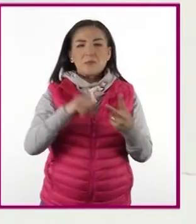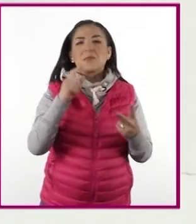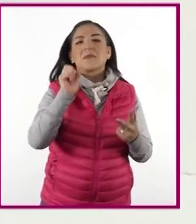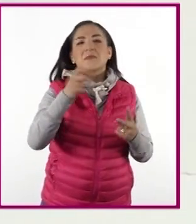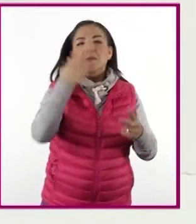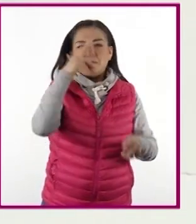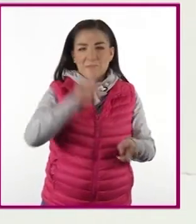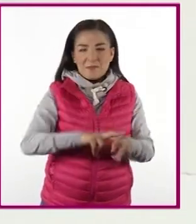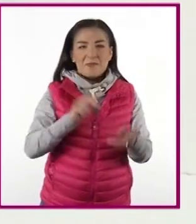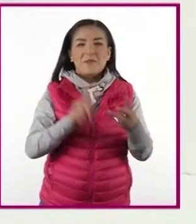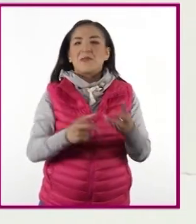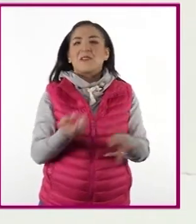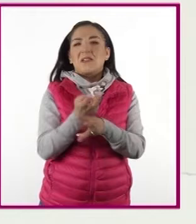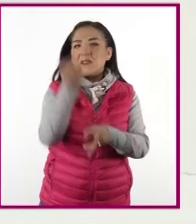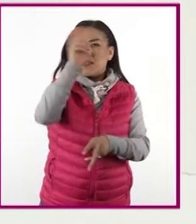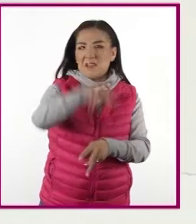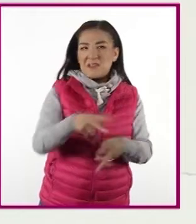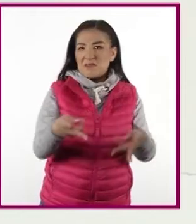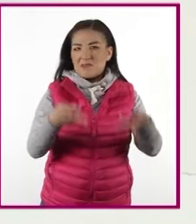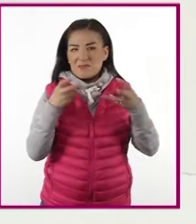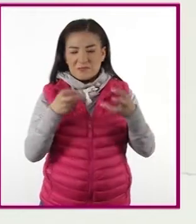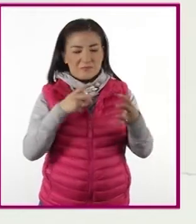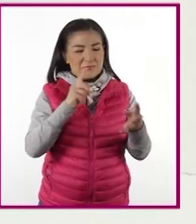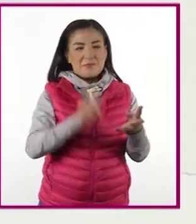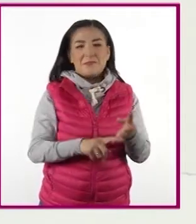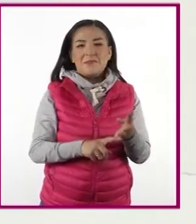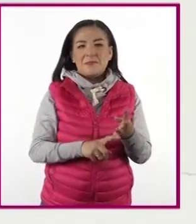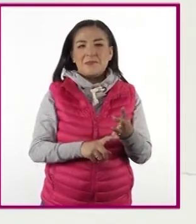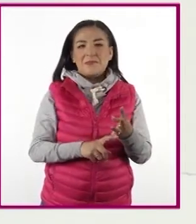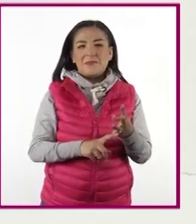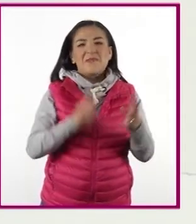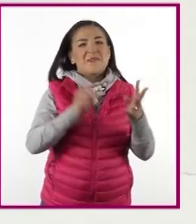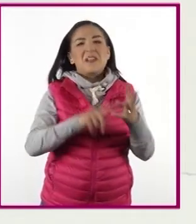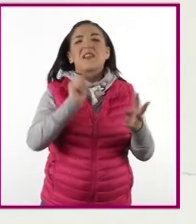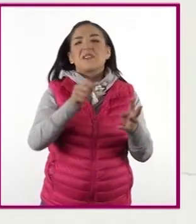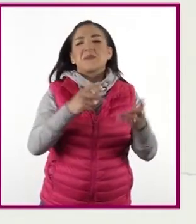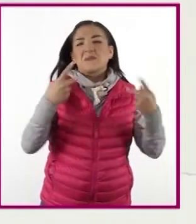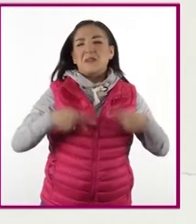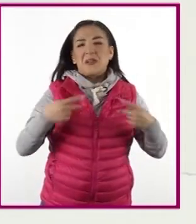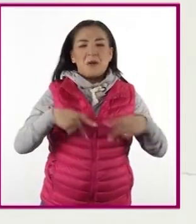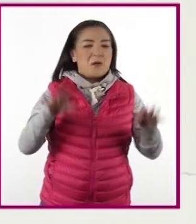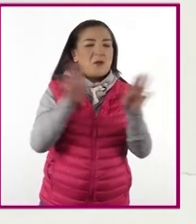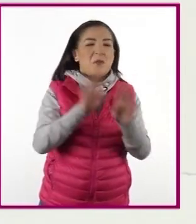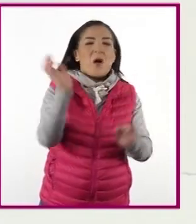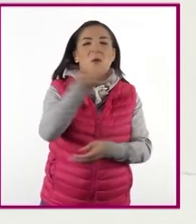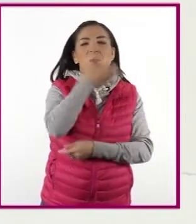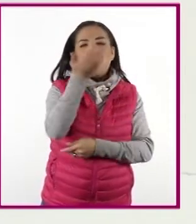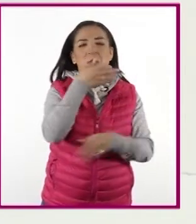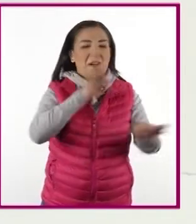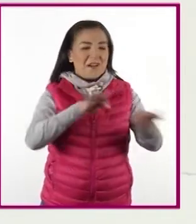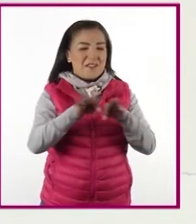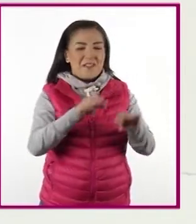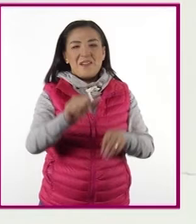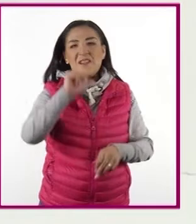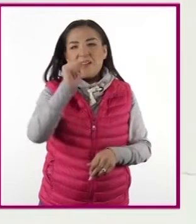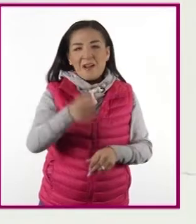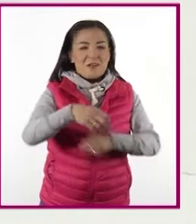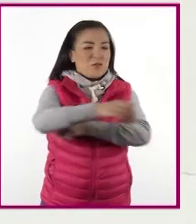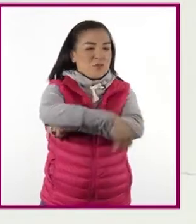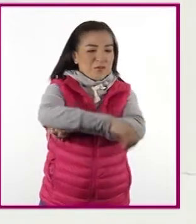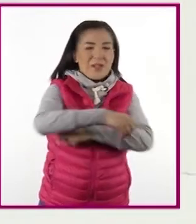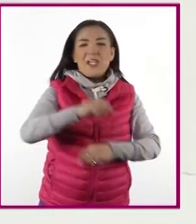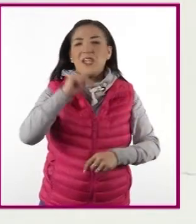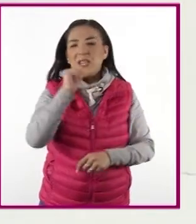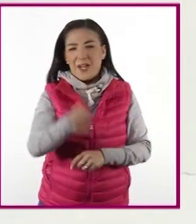ladrones, salteadores y otros tipos malentretenidos que vivían habitualmente sin trabajo u oficio